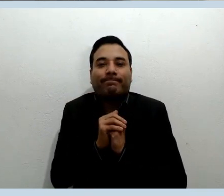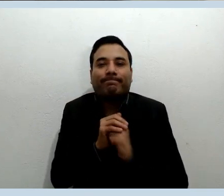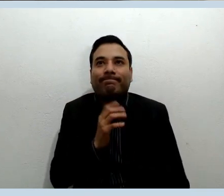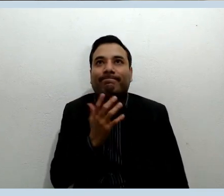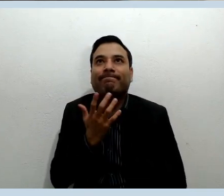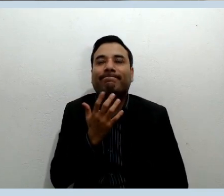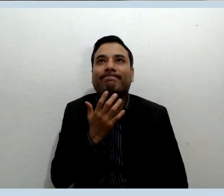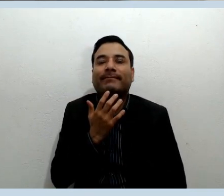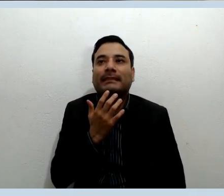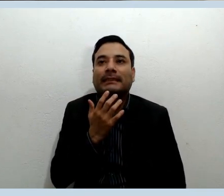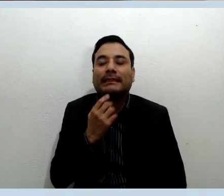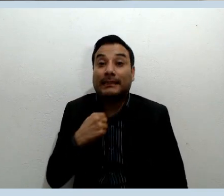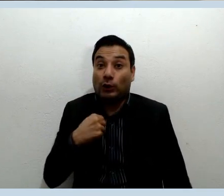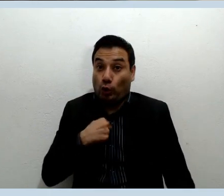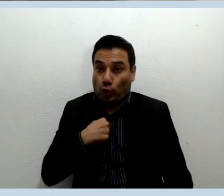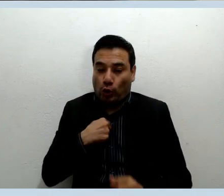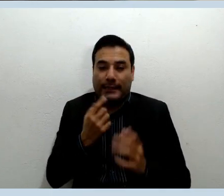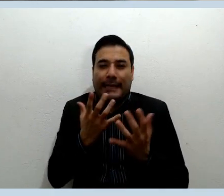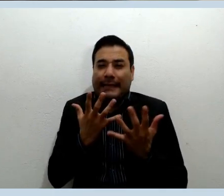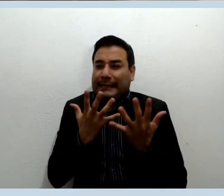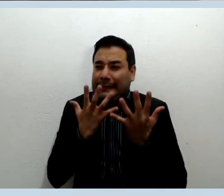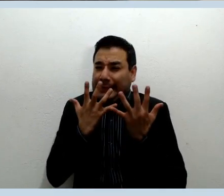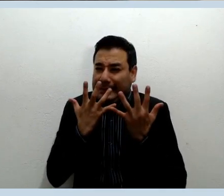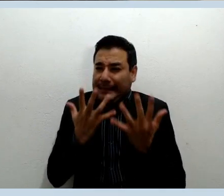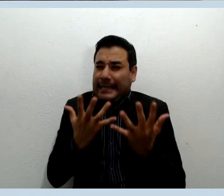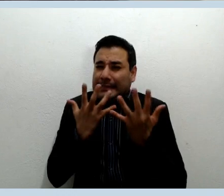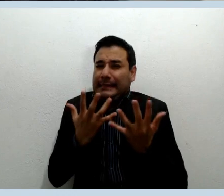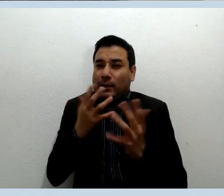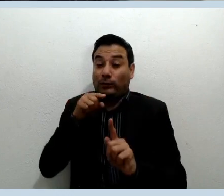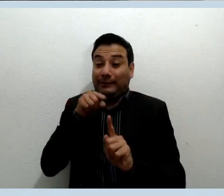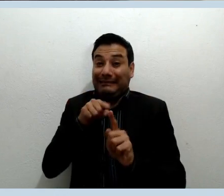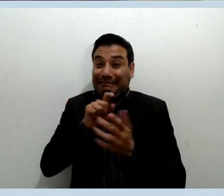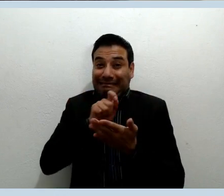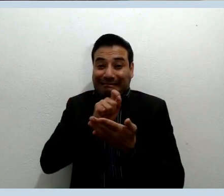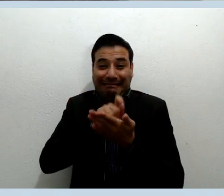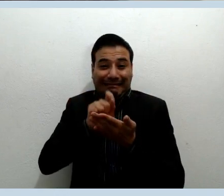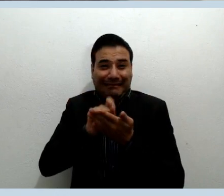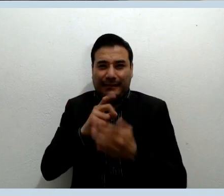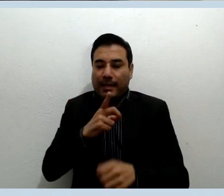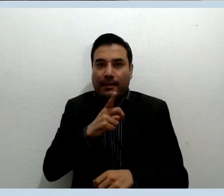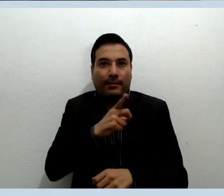yo le deseo apuntes que se mantenga